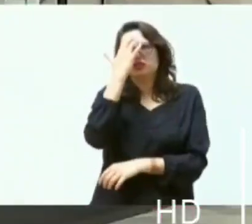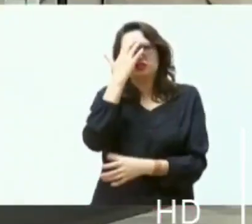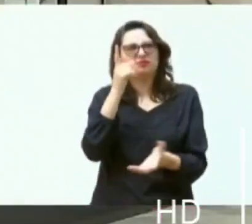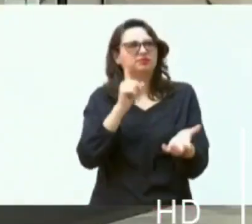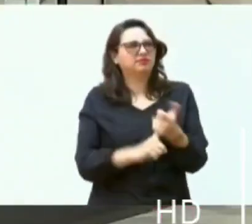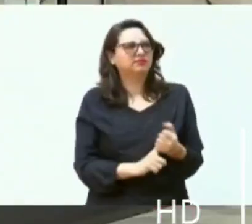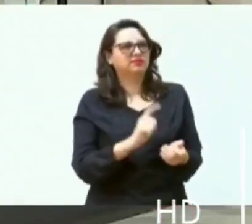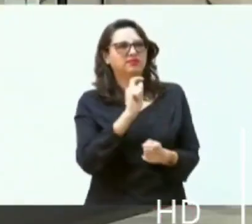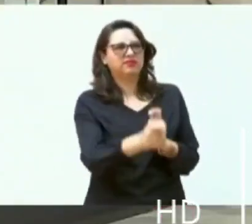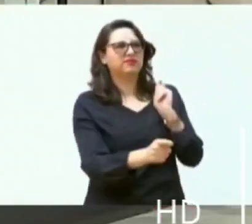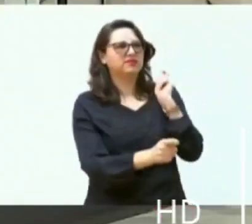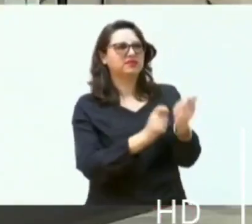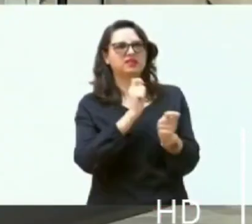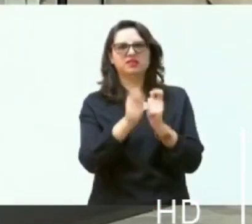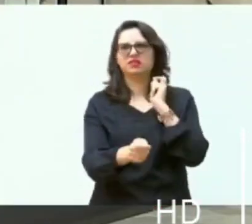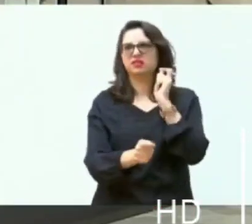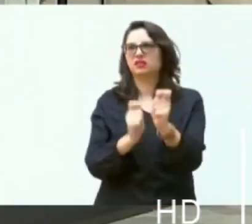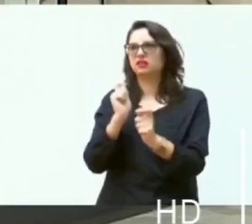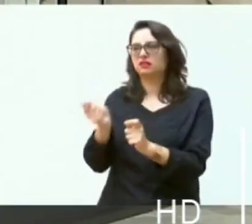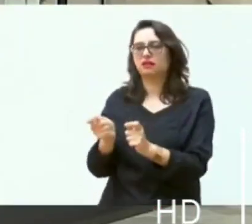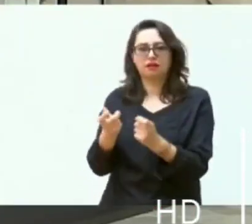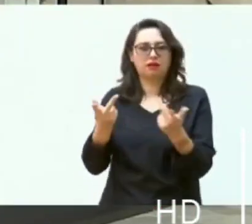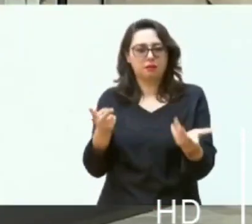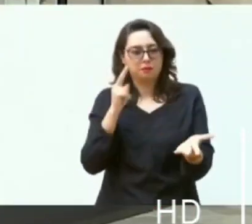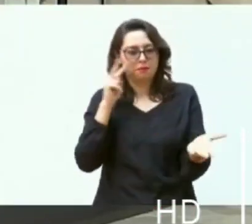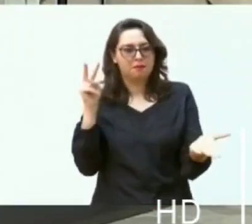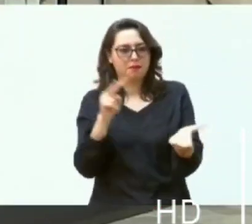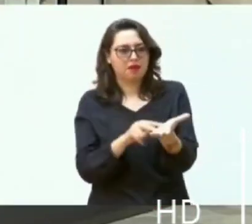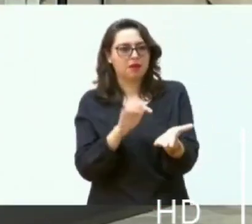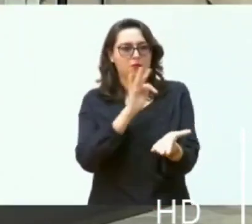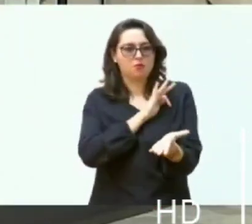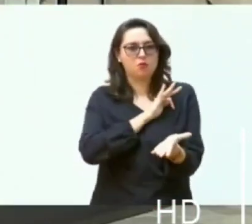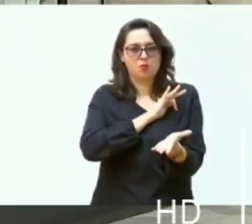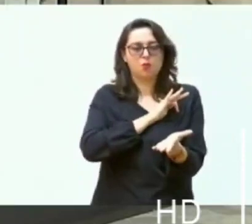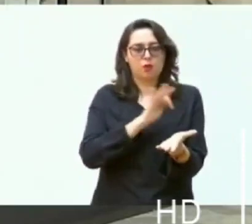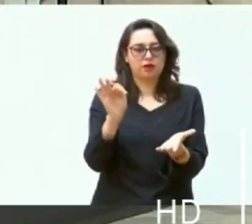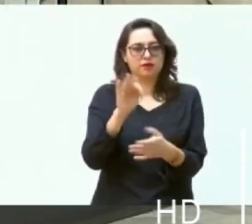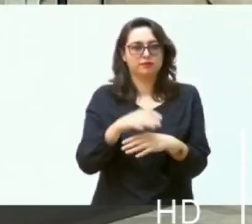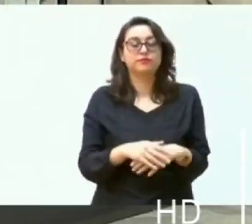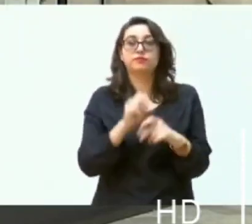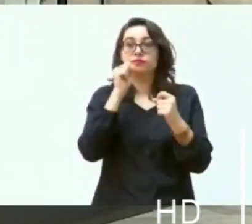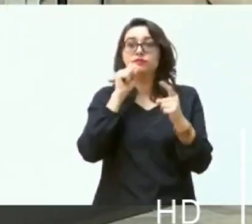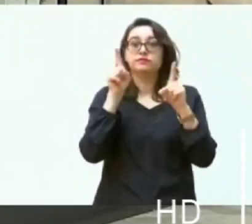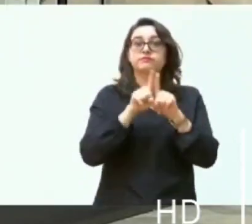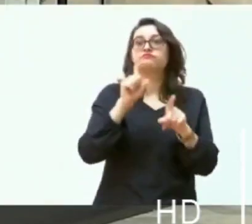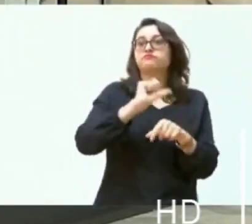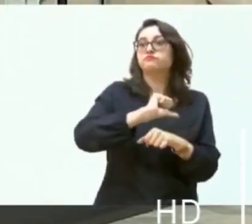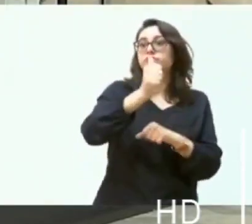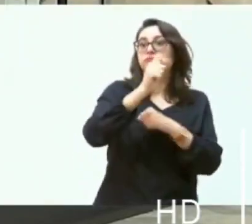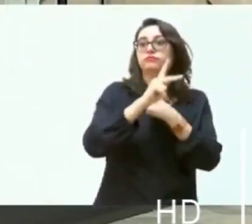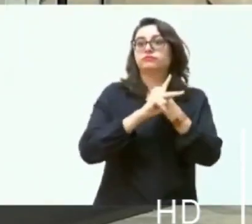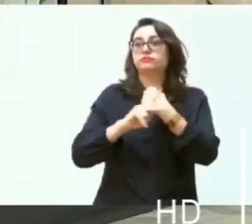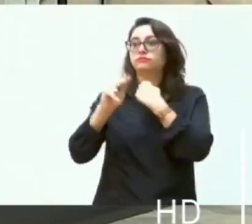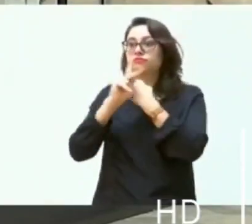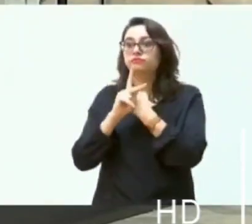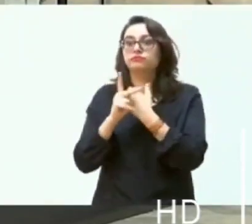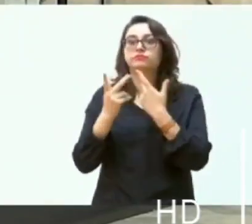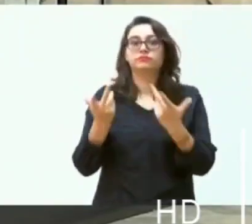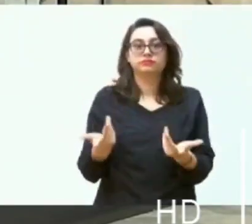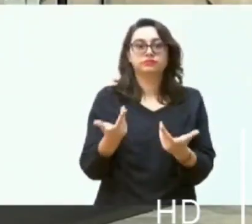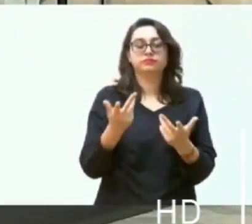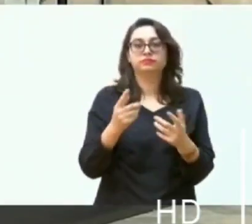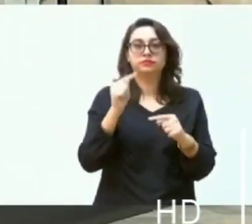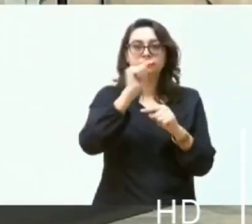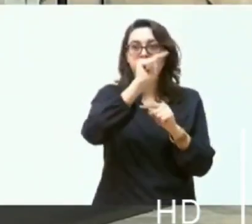los archivos de México y qué hay de México en otros sitios similares del resto